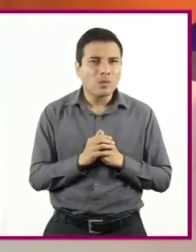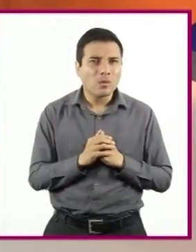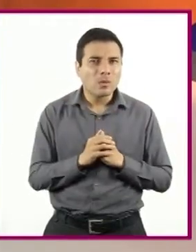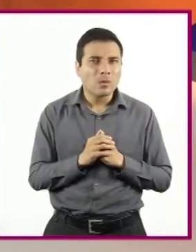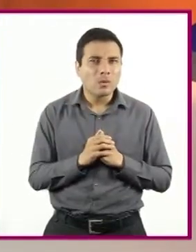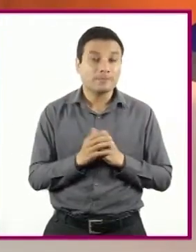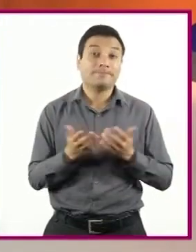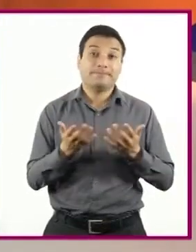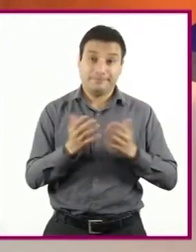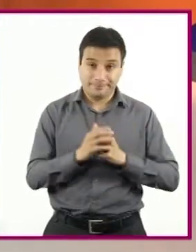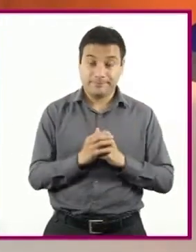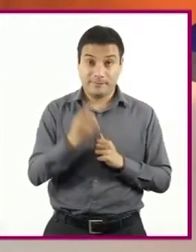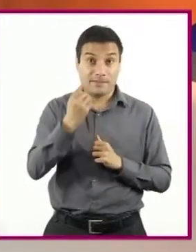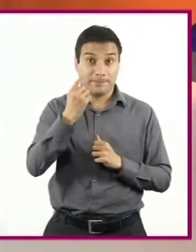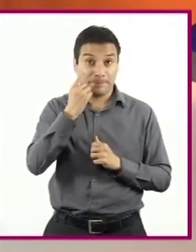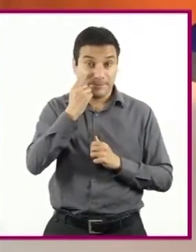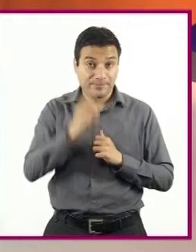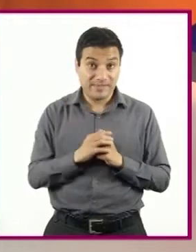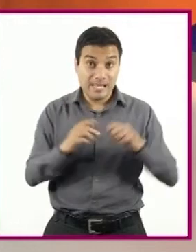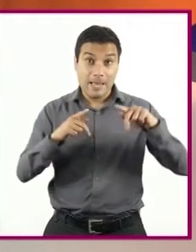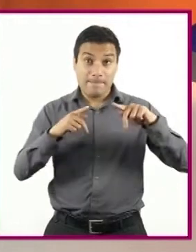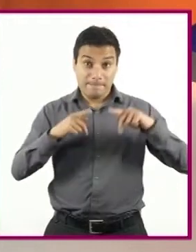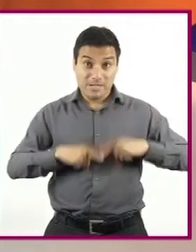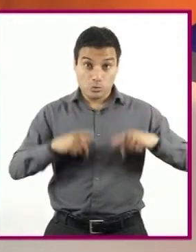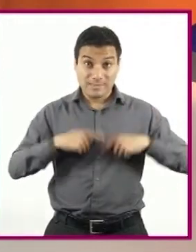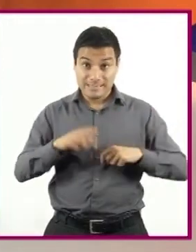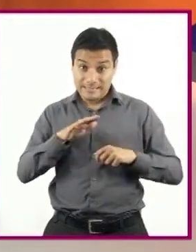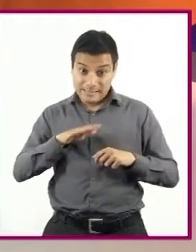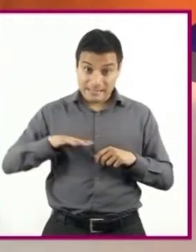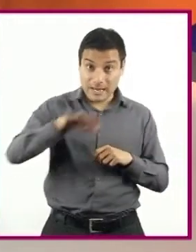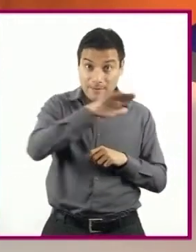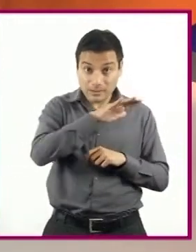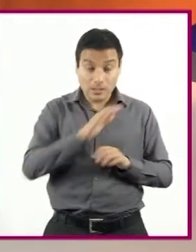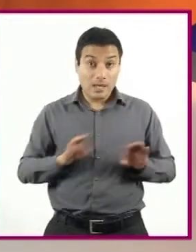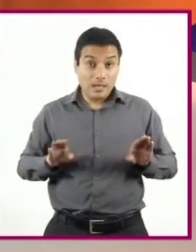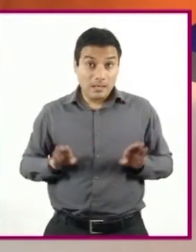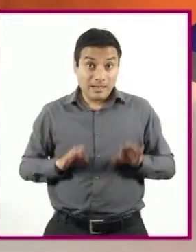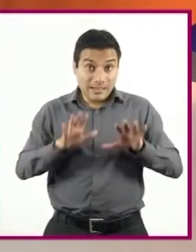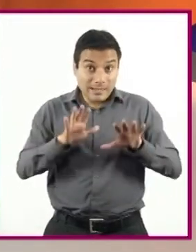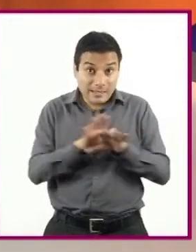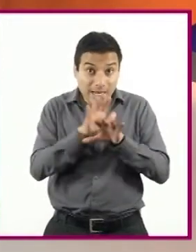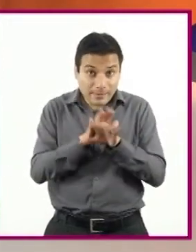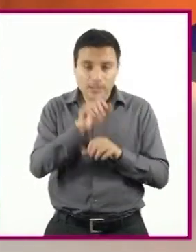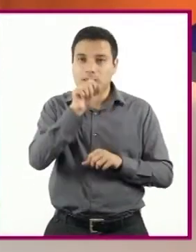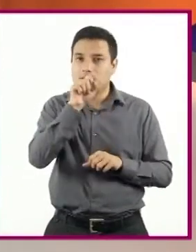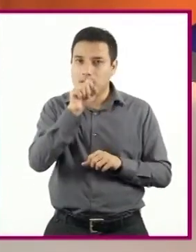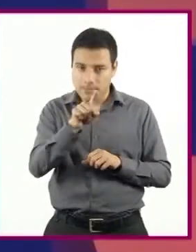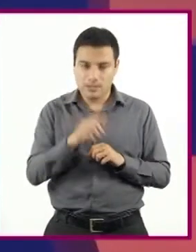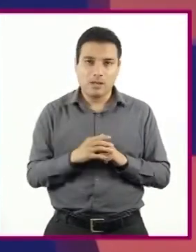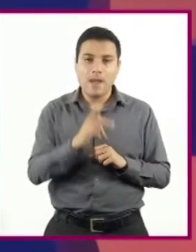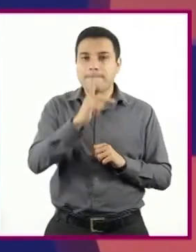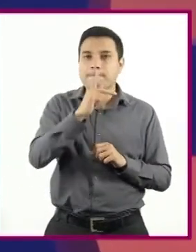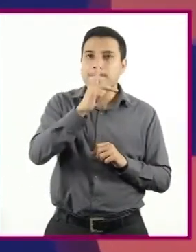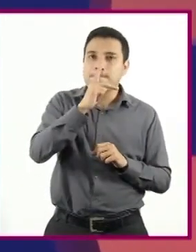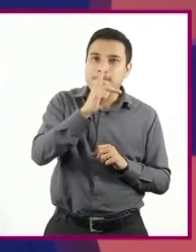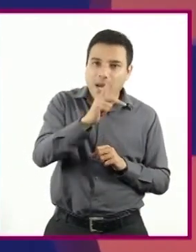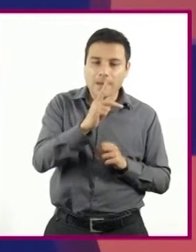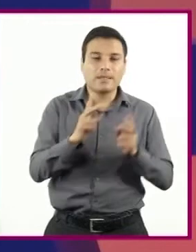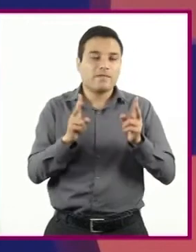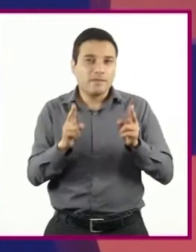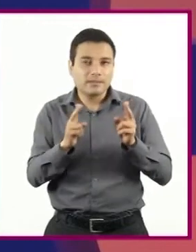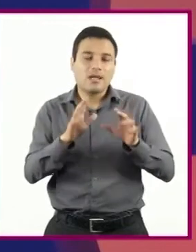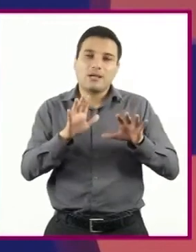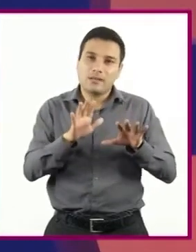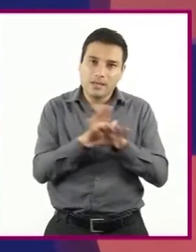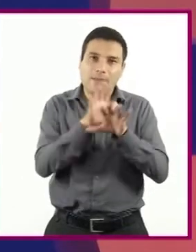Lo cierto es que conforme cambian las sociedades, cambian también las maneras en las que nosotros nos expresamos. Muchos refranes, dichos